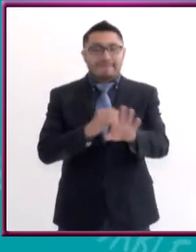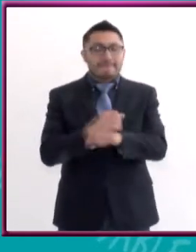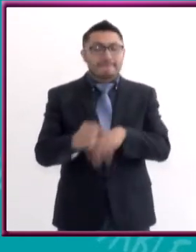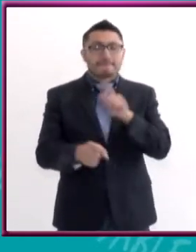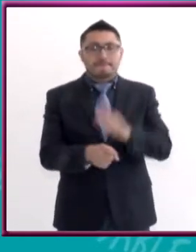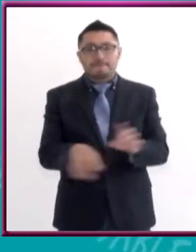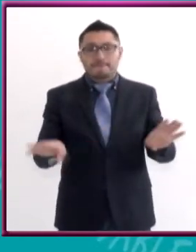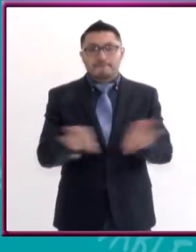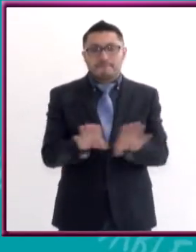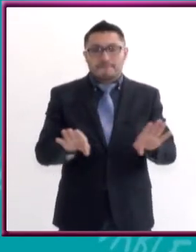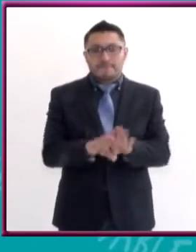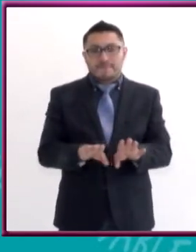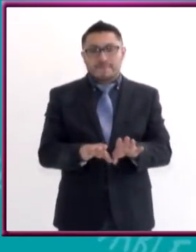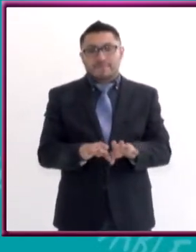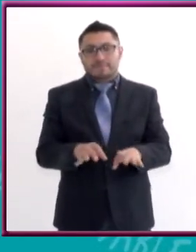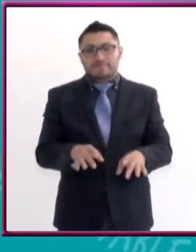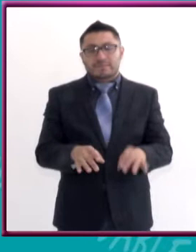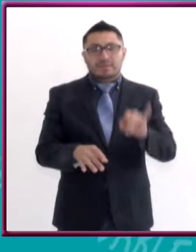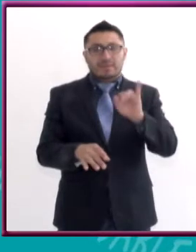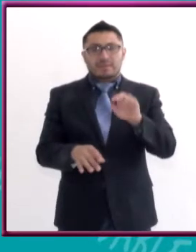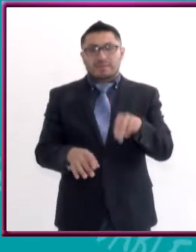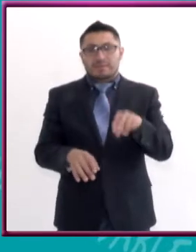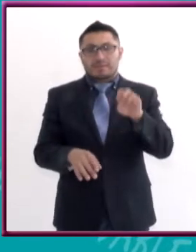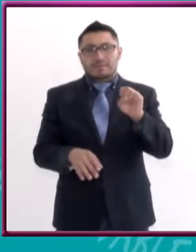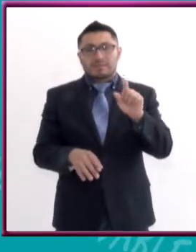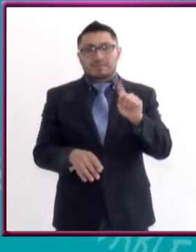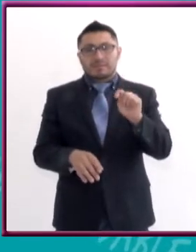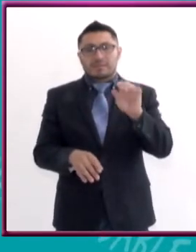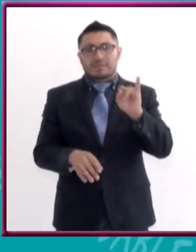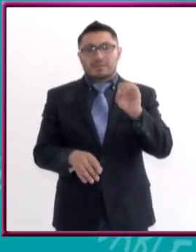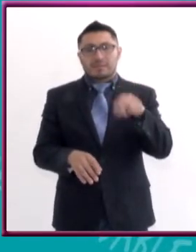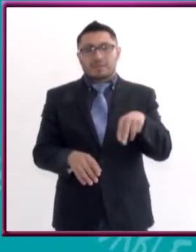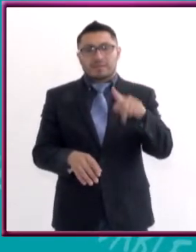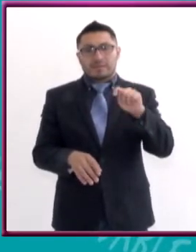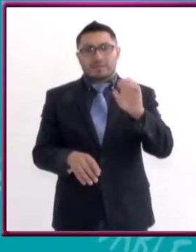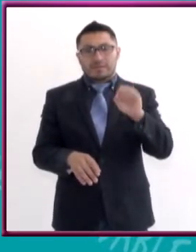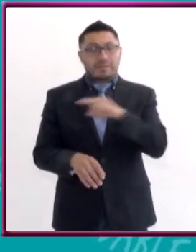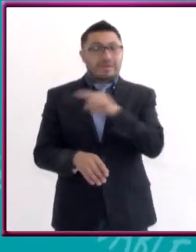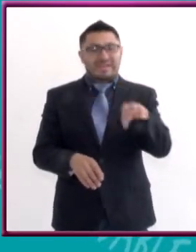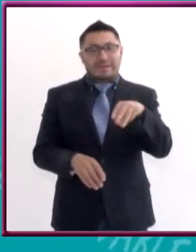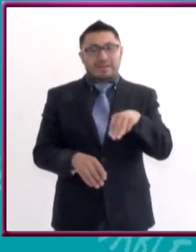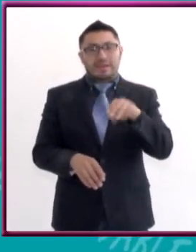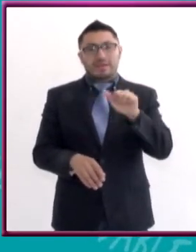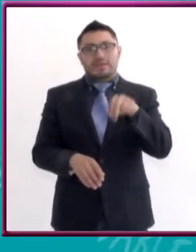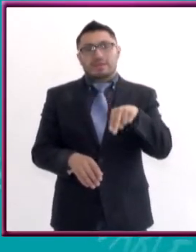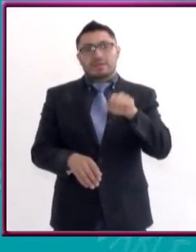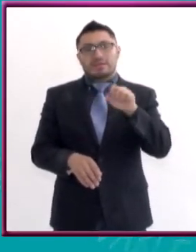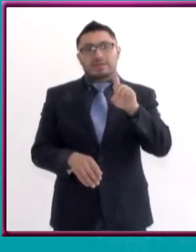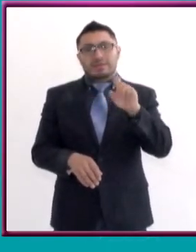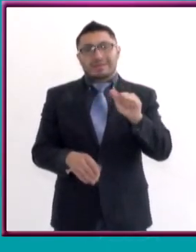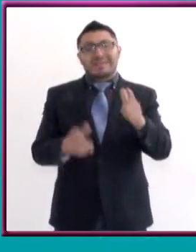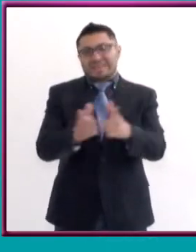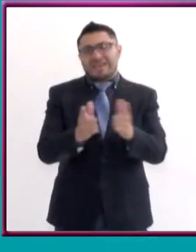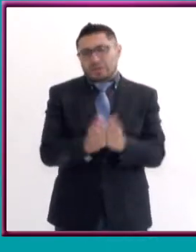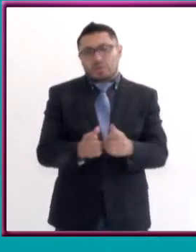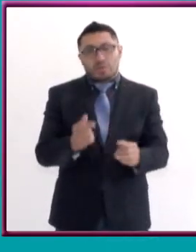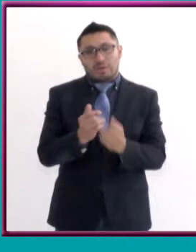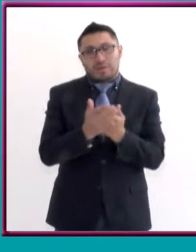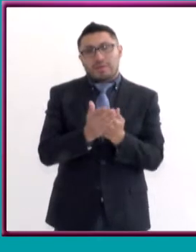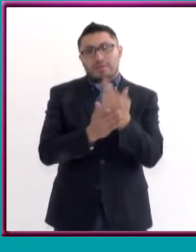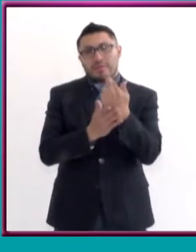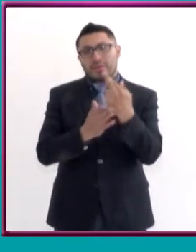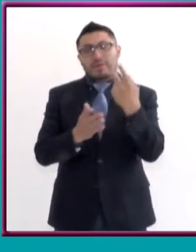ejemplo, los animales se manejan mucho por instintos, ellos se manejan en manada, la mayoría, entonces